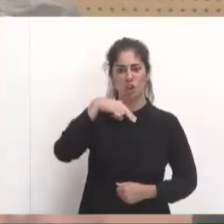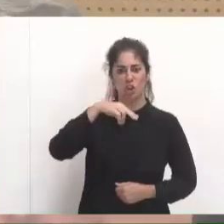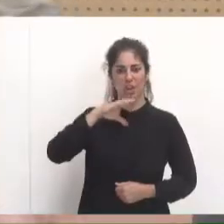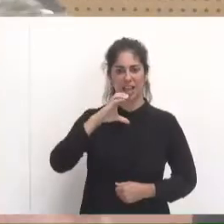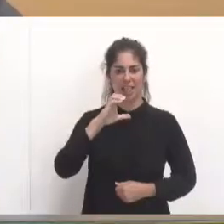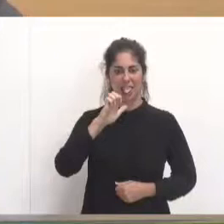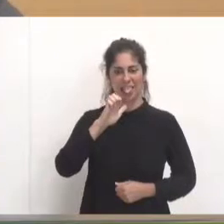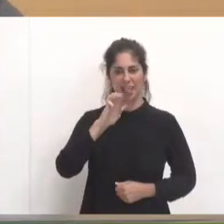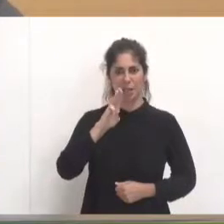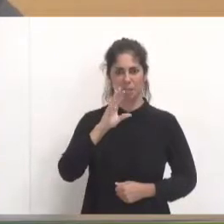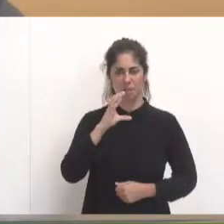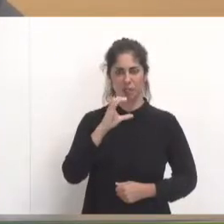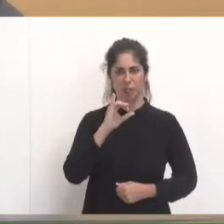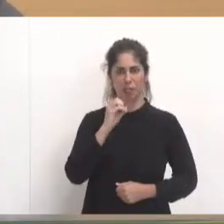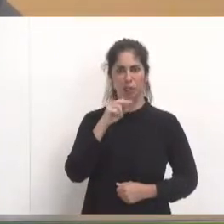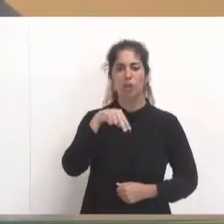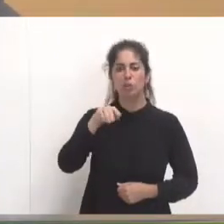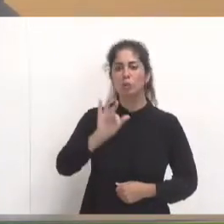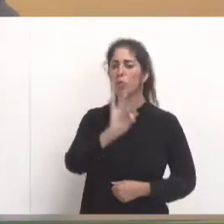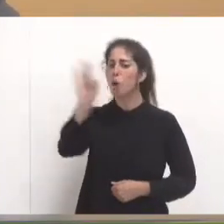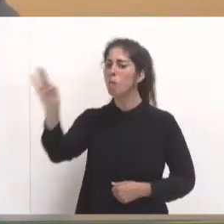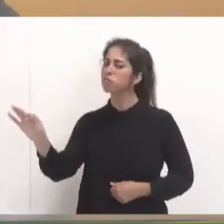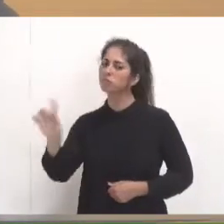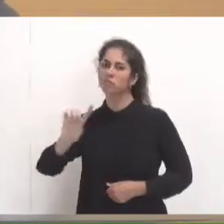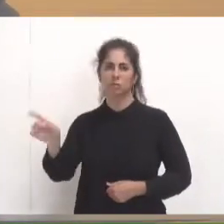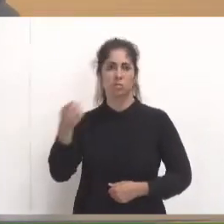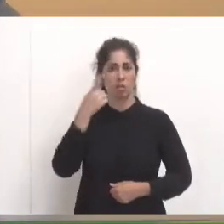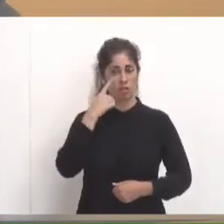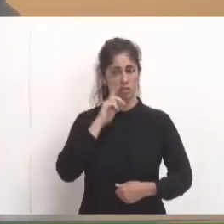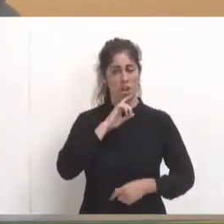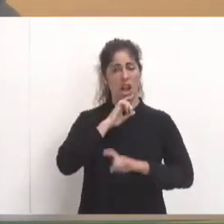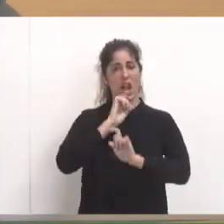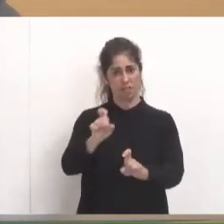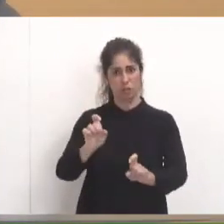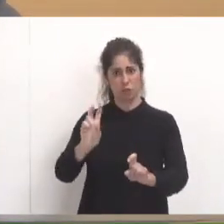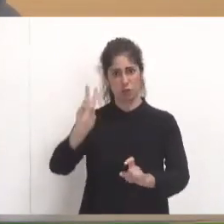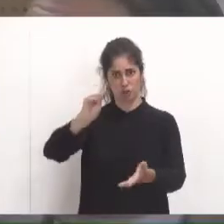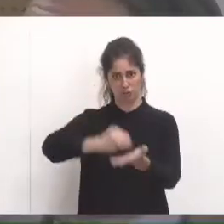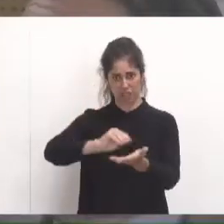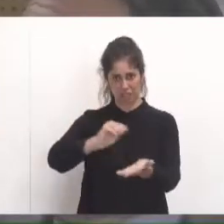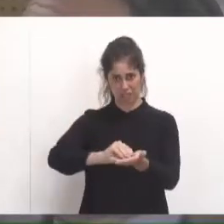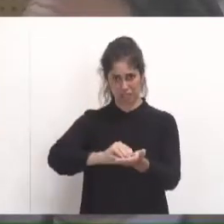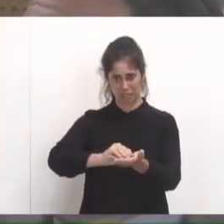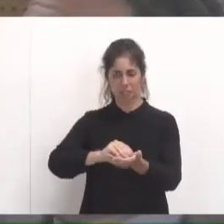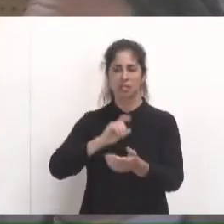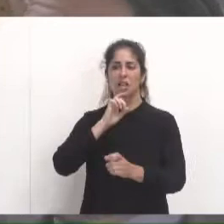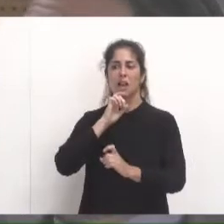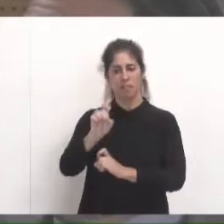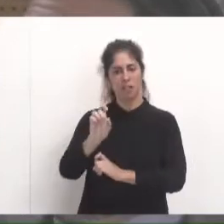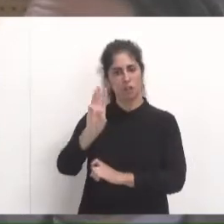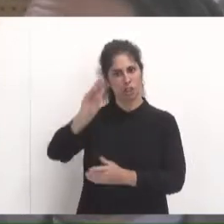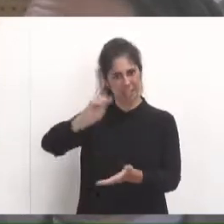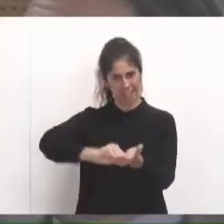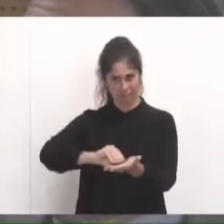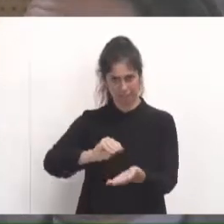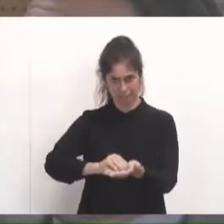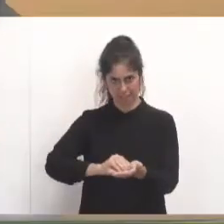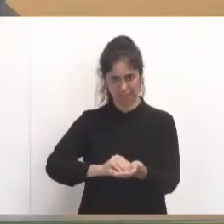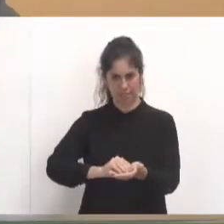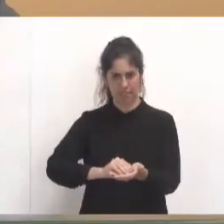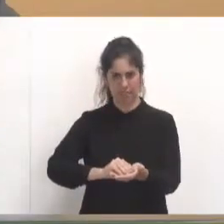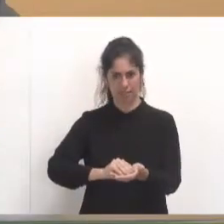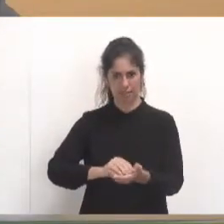Señor Concepción, no tiene usted la palabra. Señor Concepción, le llamo al orden por segunda vez. Estoy tranquilo. Le llamo al orden por tercera vez.